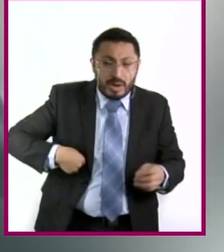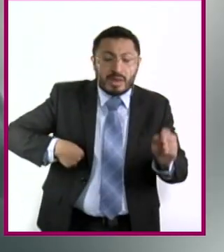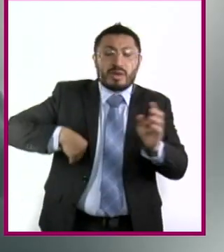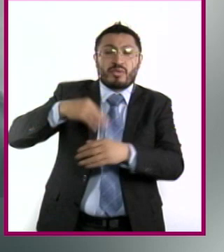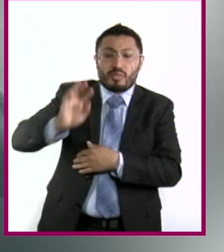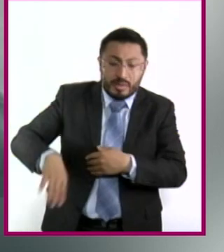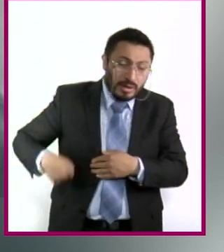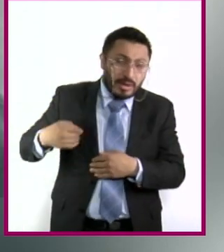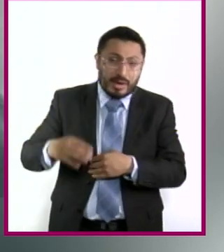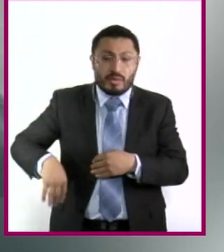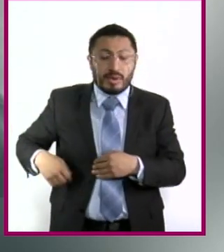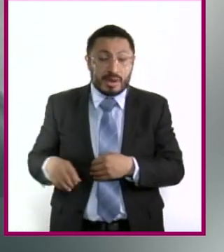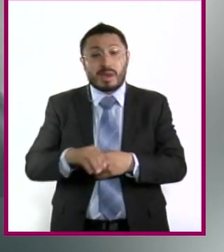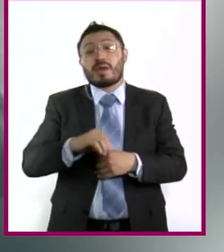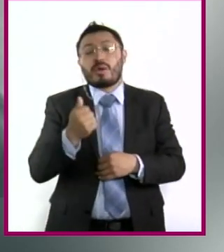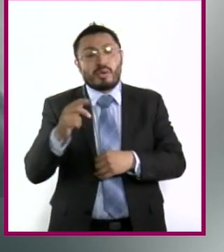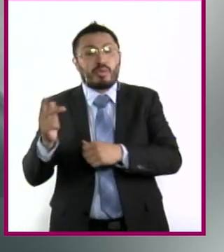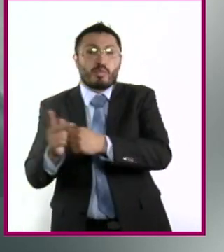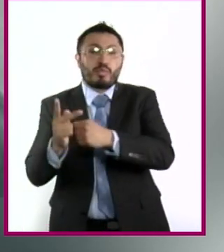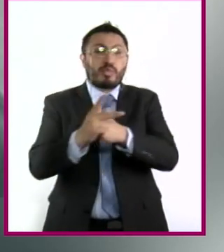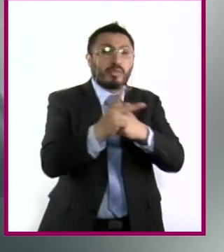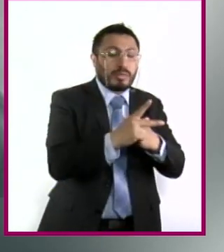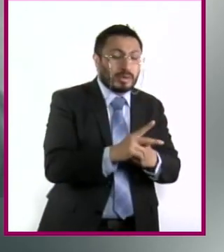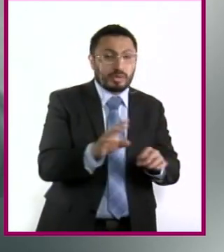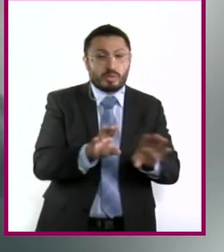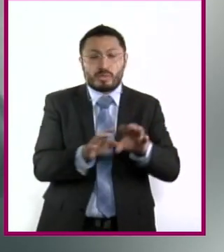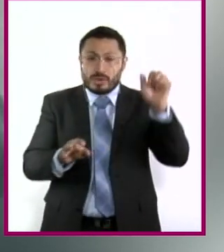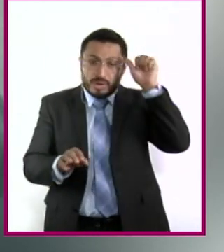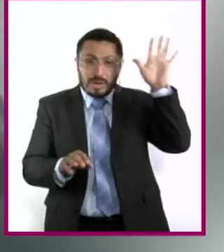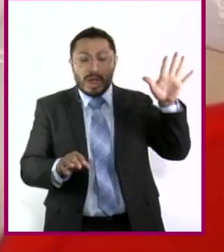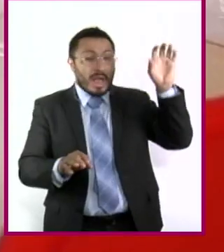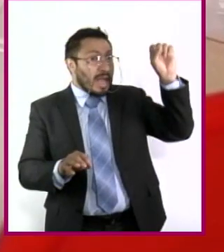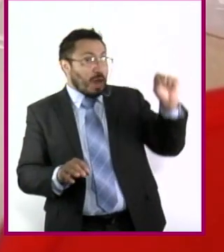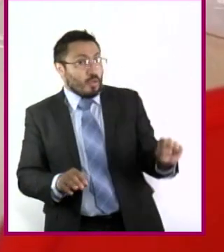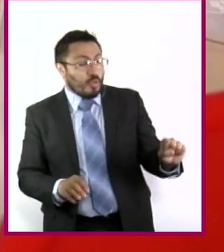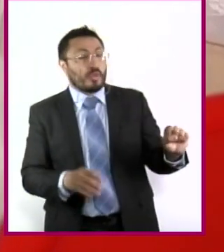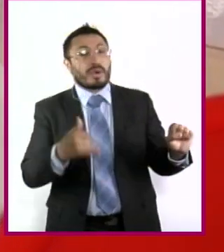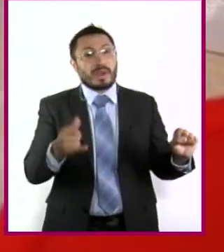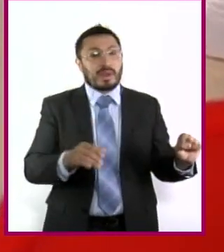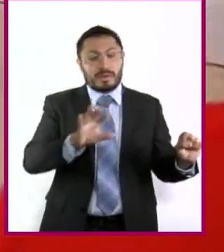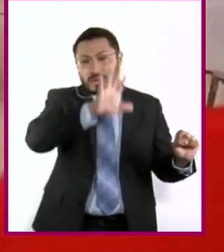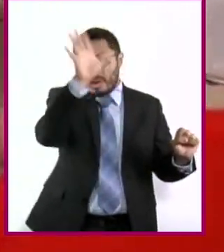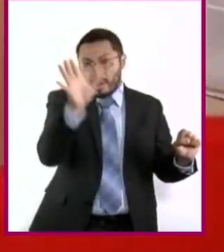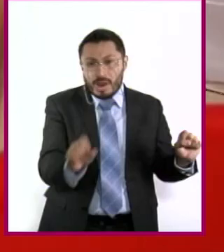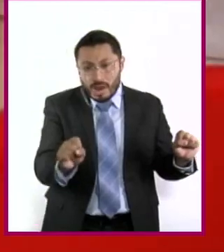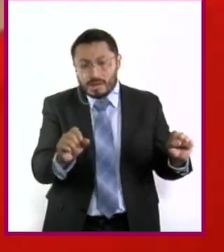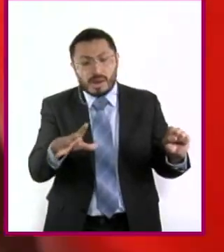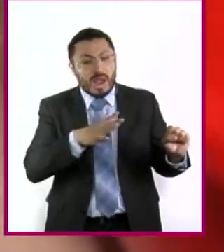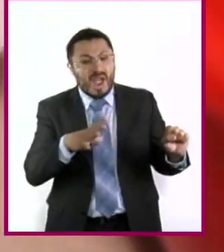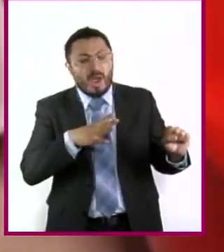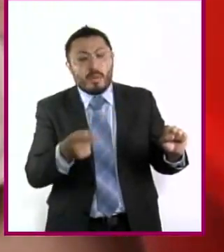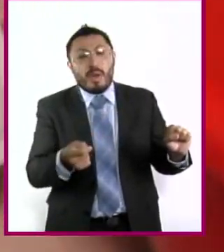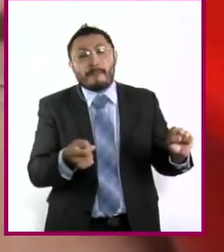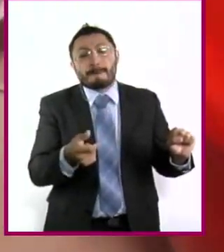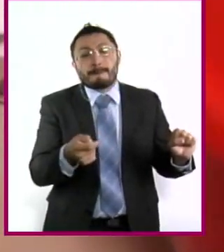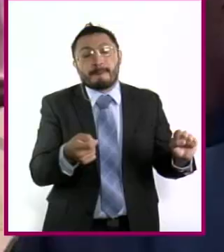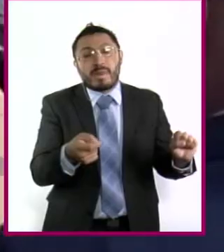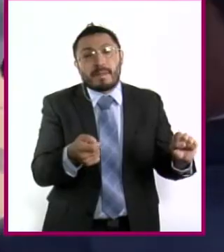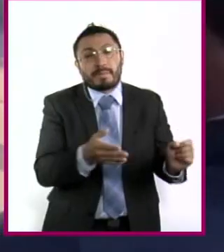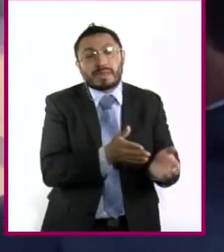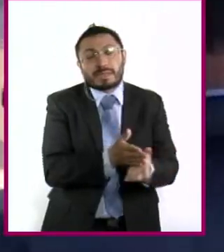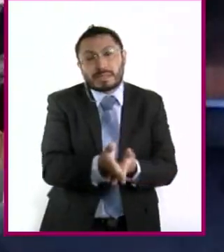algunos otros, sobre todo algunos países del sureste de Asia y de algunos países africanos, pues que tienen poco acceso